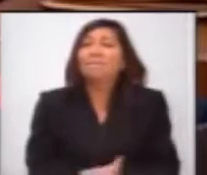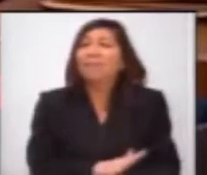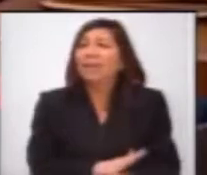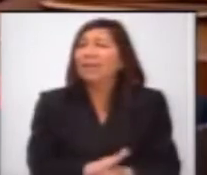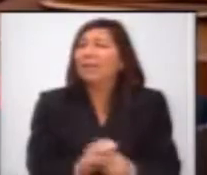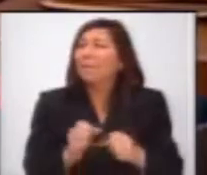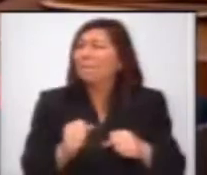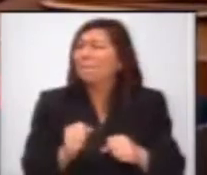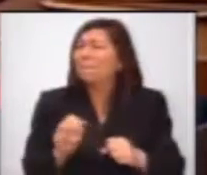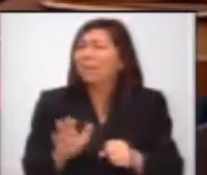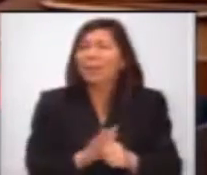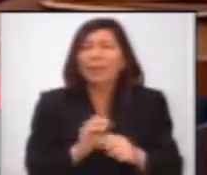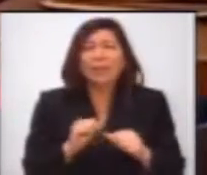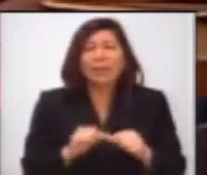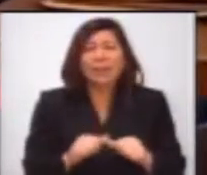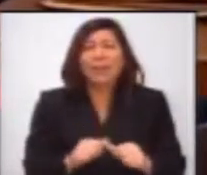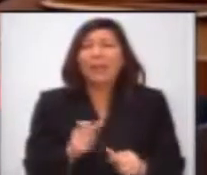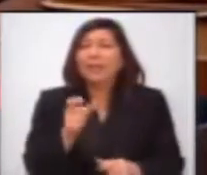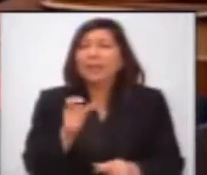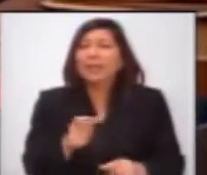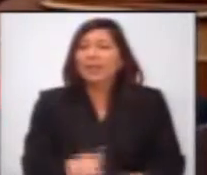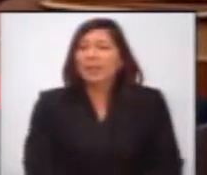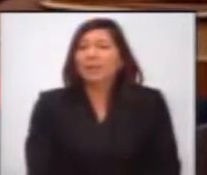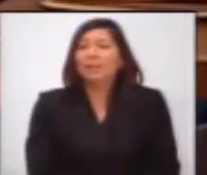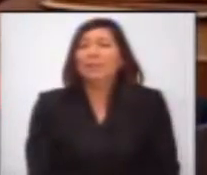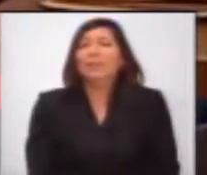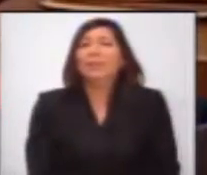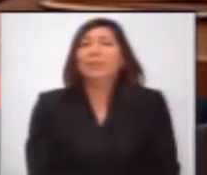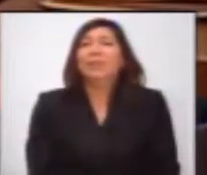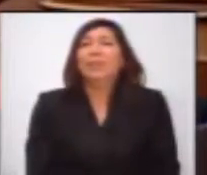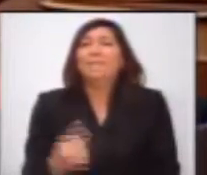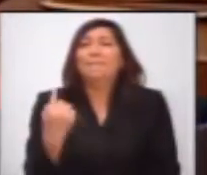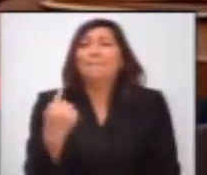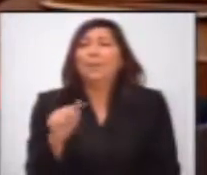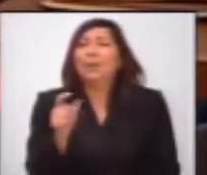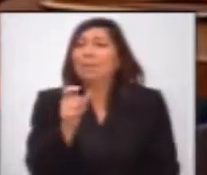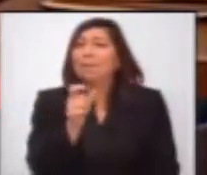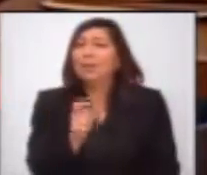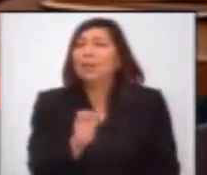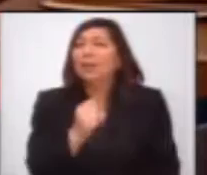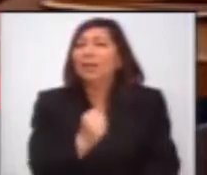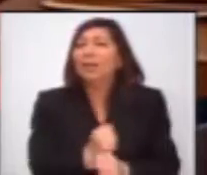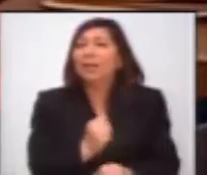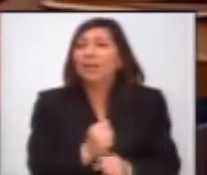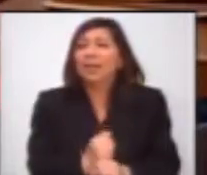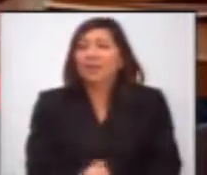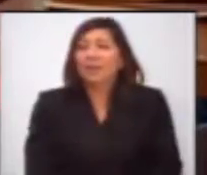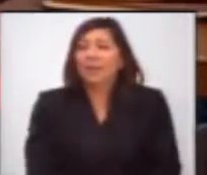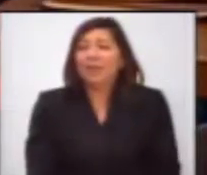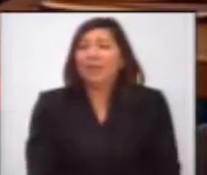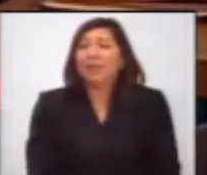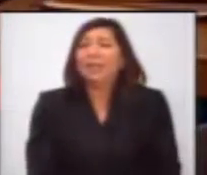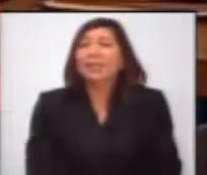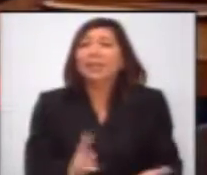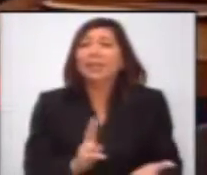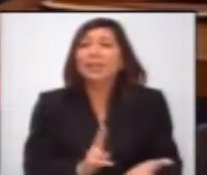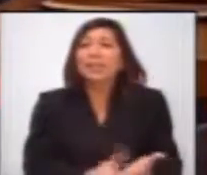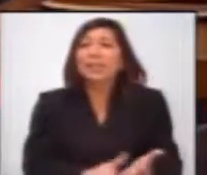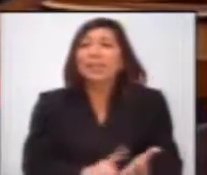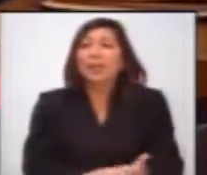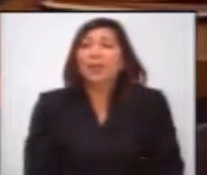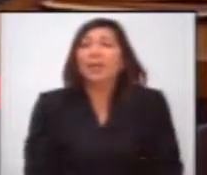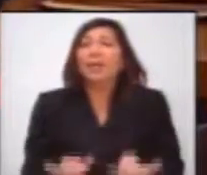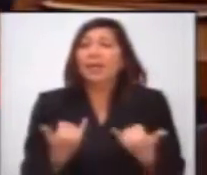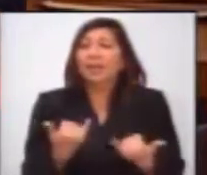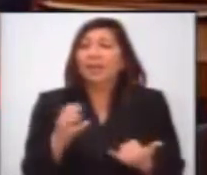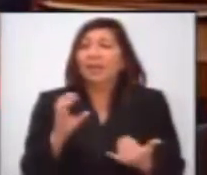una protesta permanente del ciudadano, de los millones de trabajadores que están en salud.